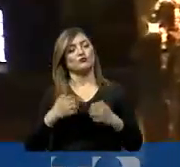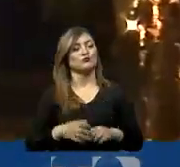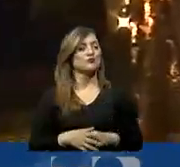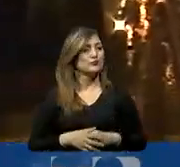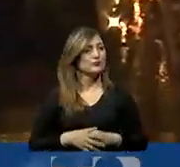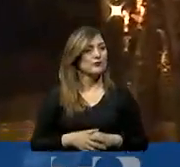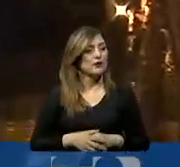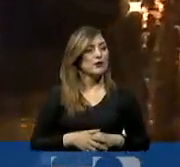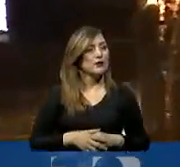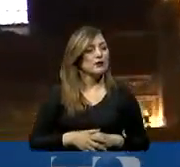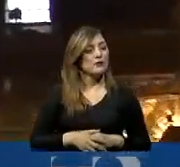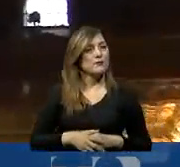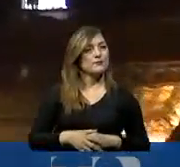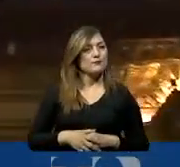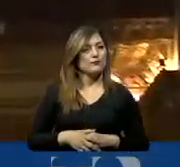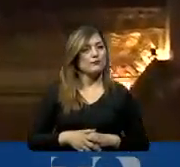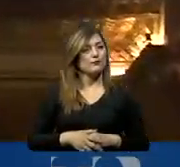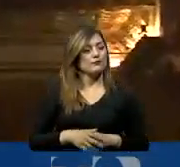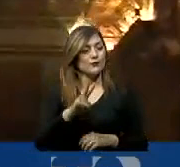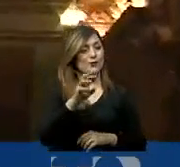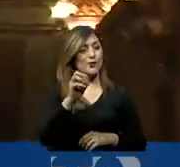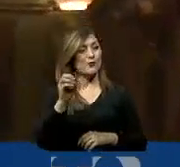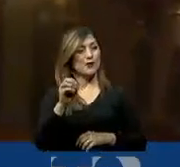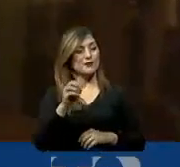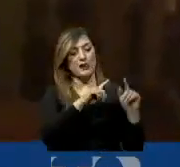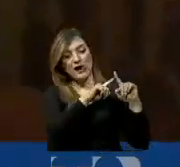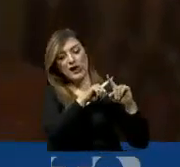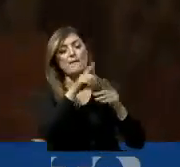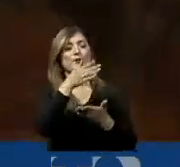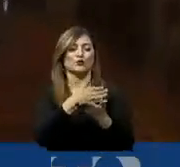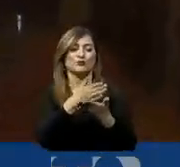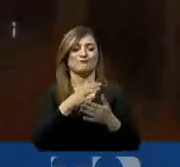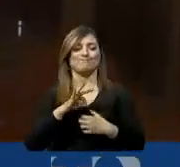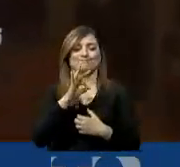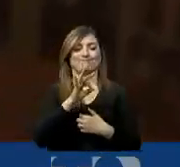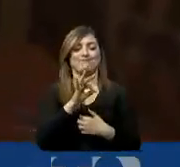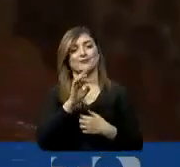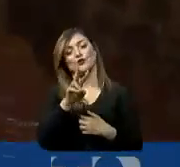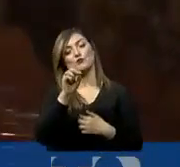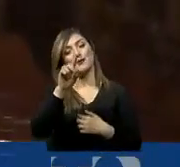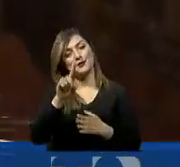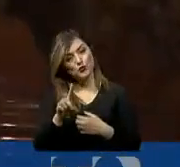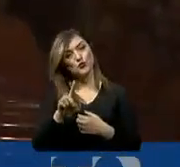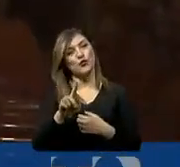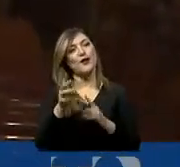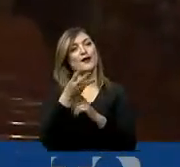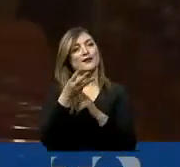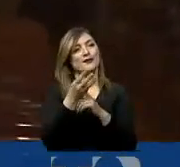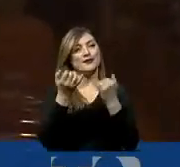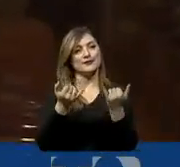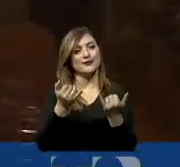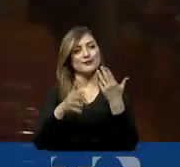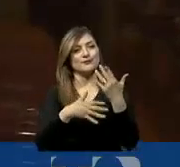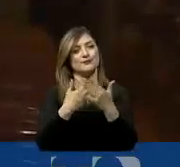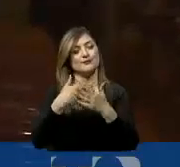procesión se suspendió justo por el COVID-19 y en el 2021 se realizó de manera virtual, pero este año volverán a tomar todas